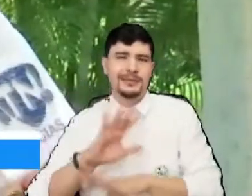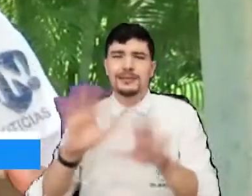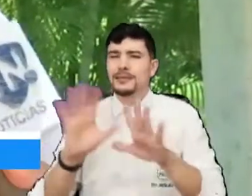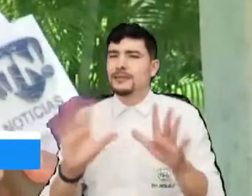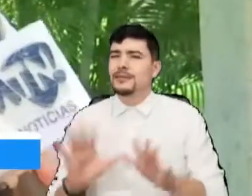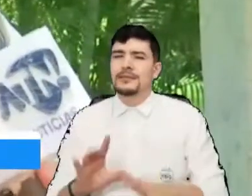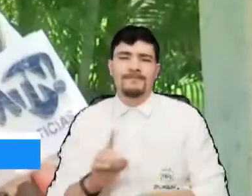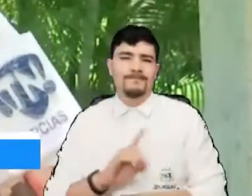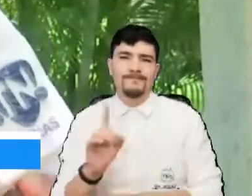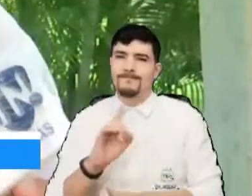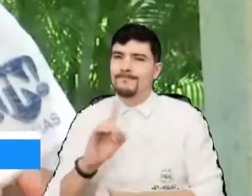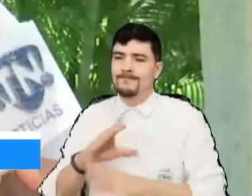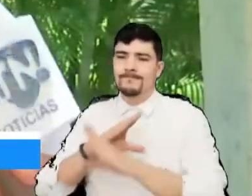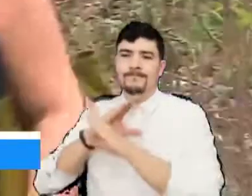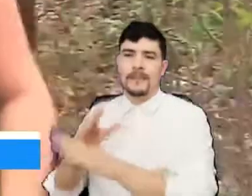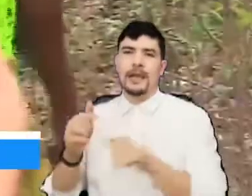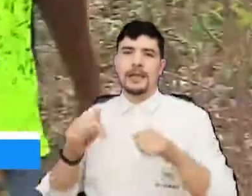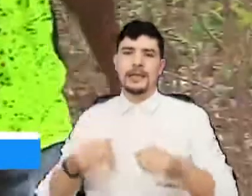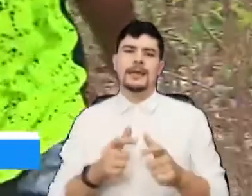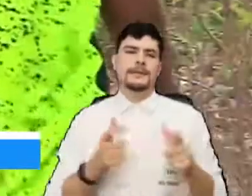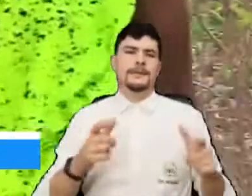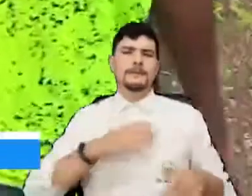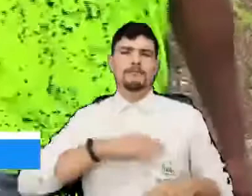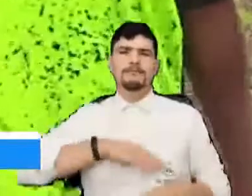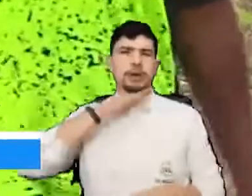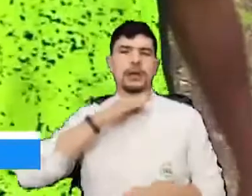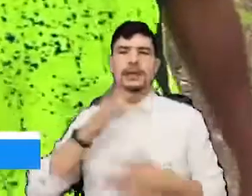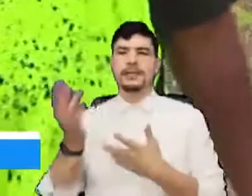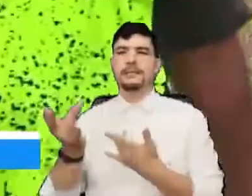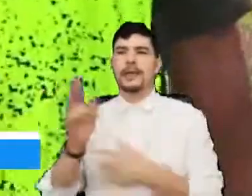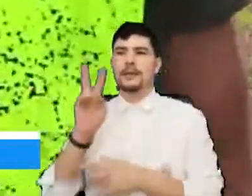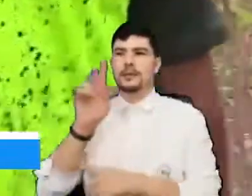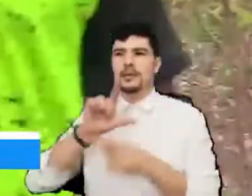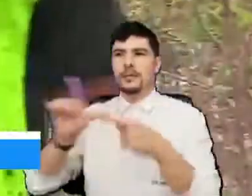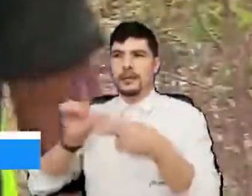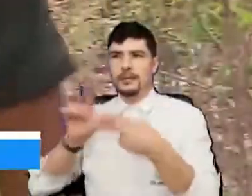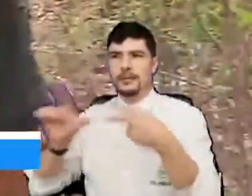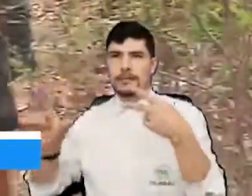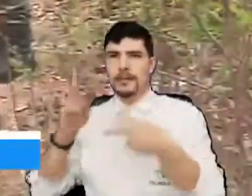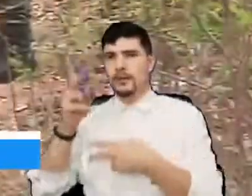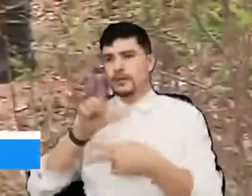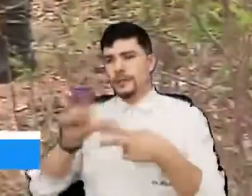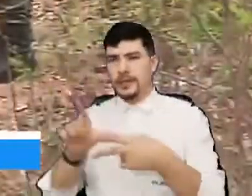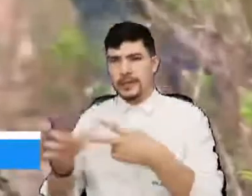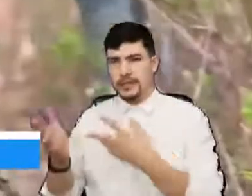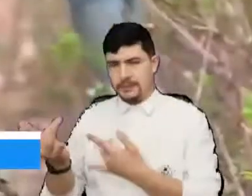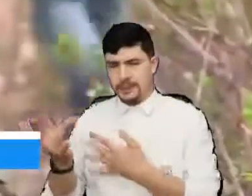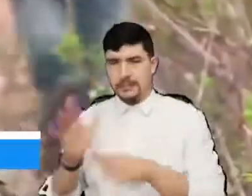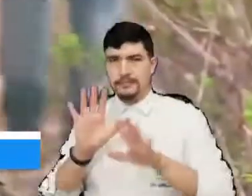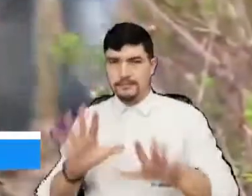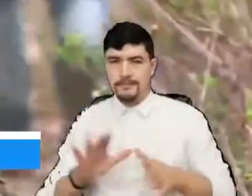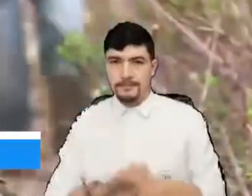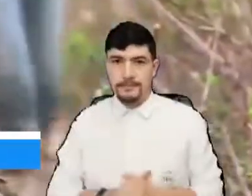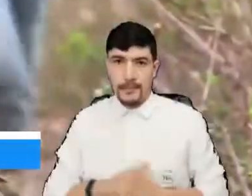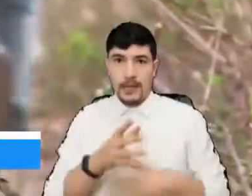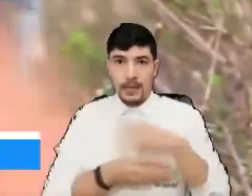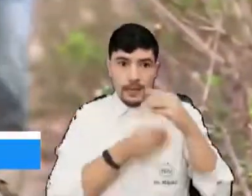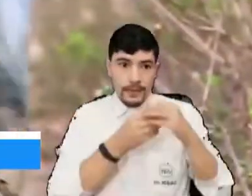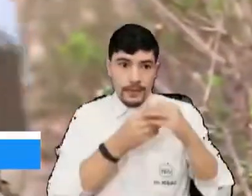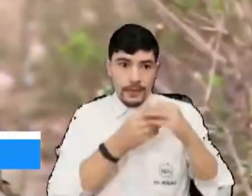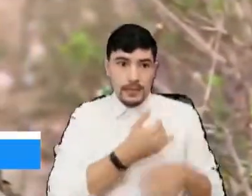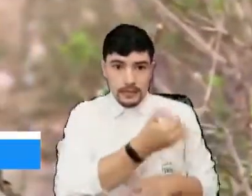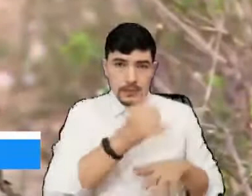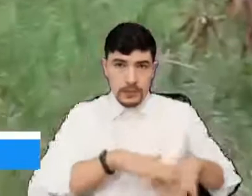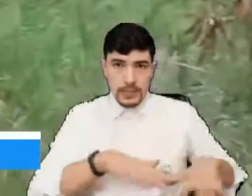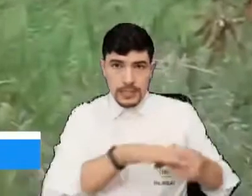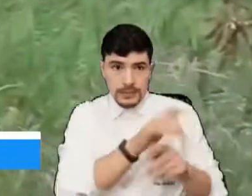capacidad copada, debemos esperar 2 semanas. Las autoridades también han hecho un llamado a aquellos ciudadanos que se mueven a través de los pasos ilegales, donde según